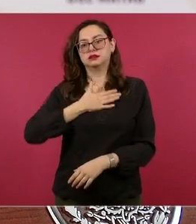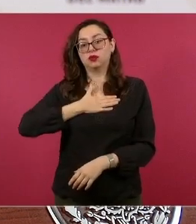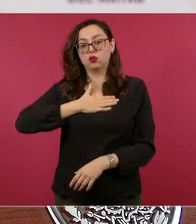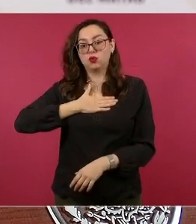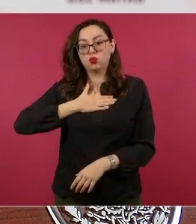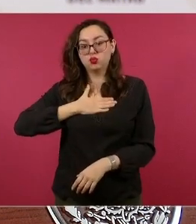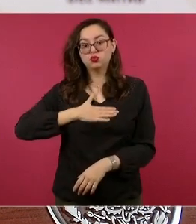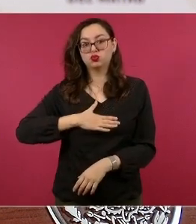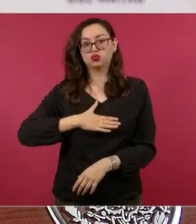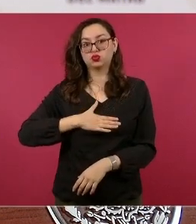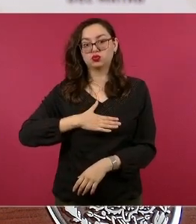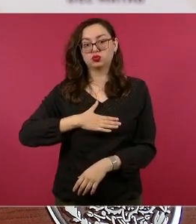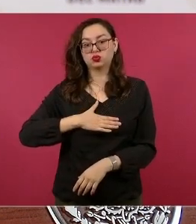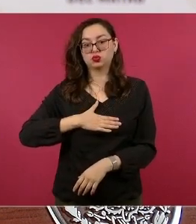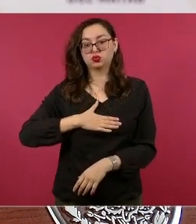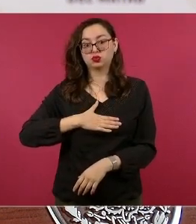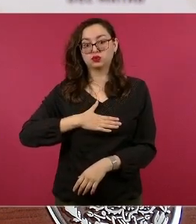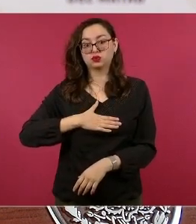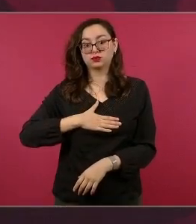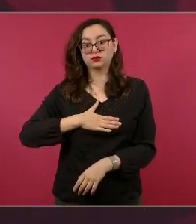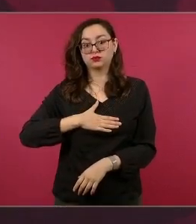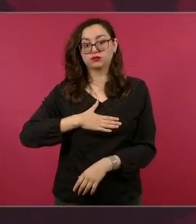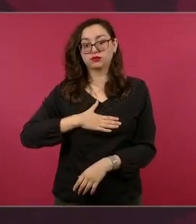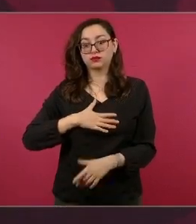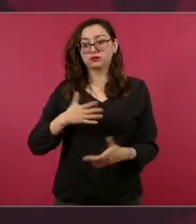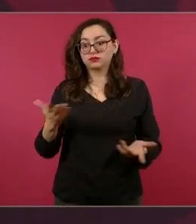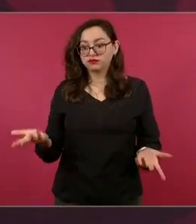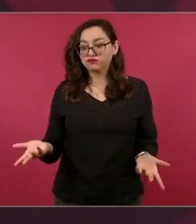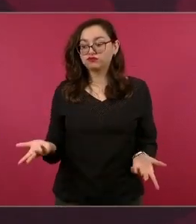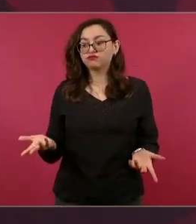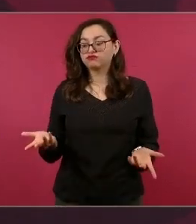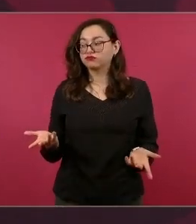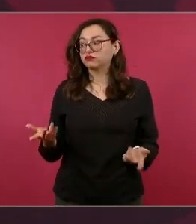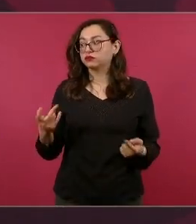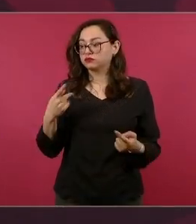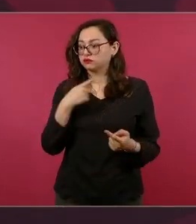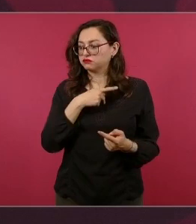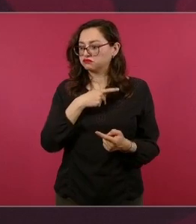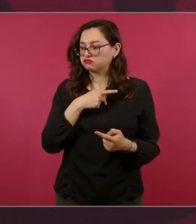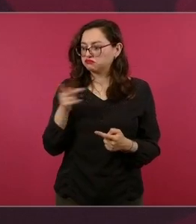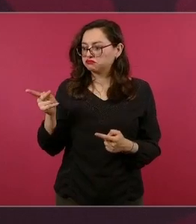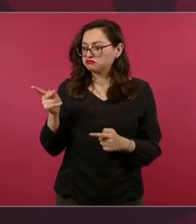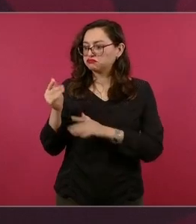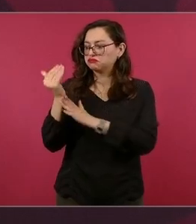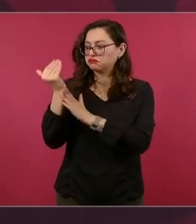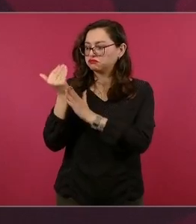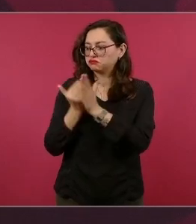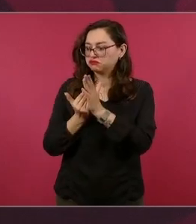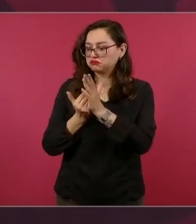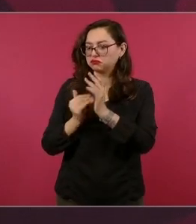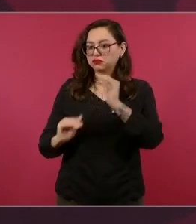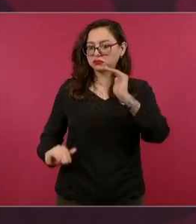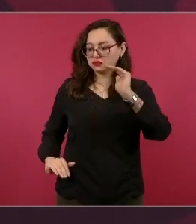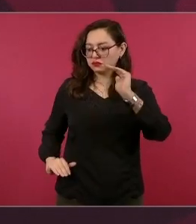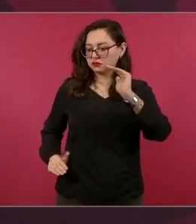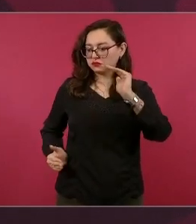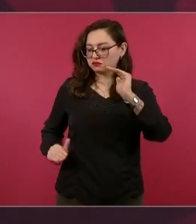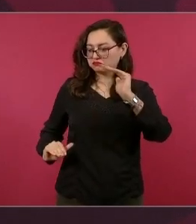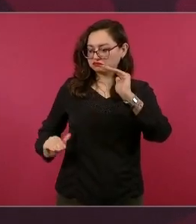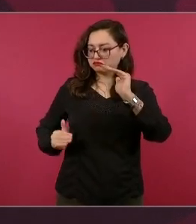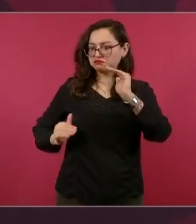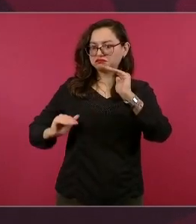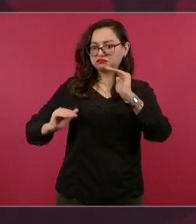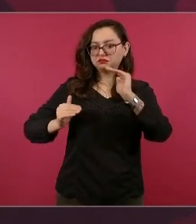Si hay menos pobreza, si hay menos desigualdad, hay más seguridad,